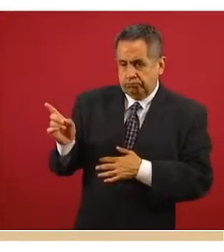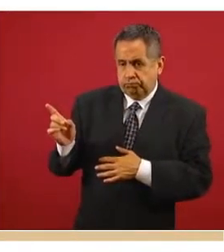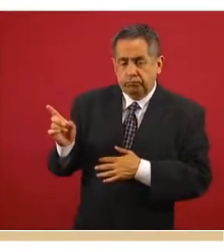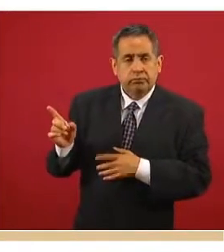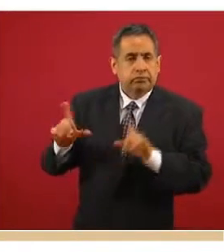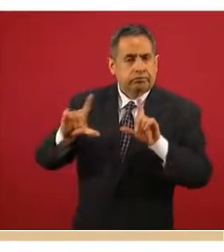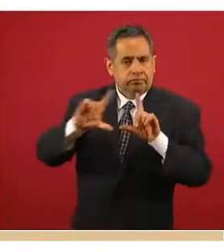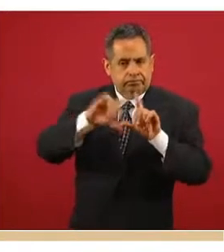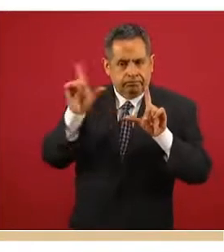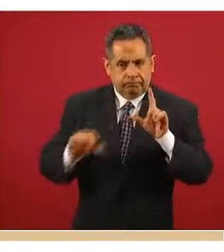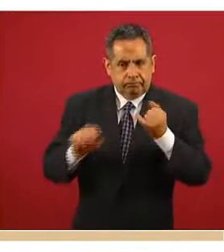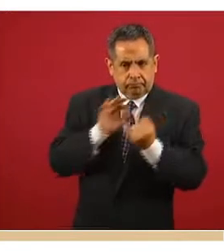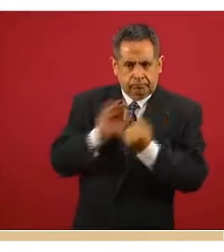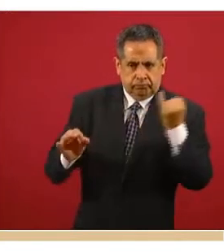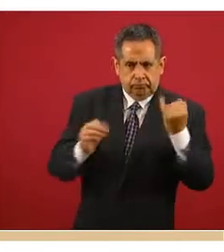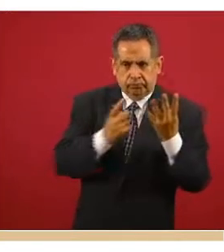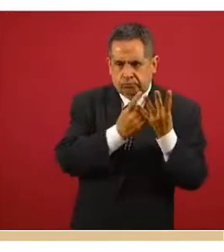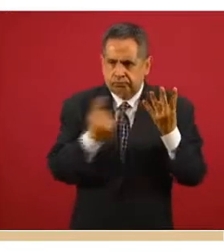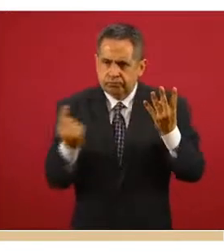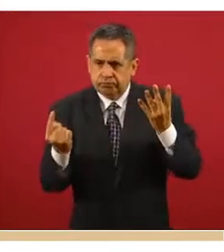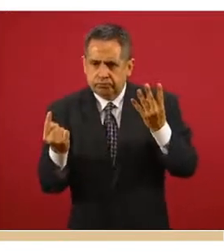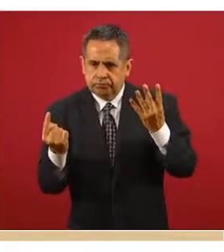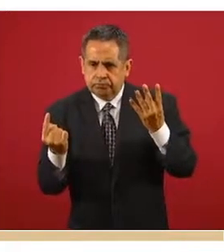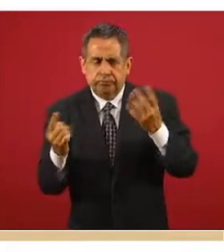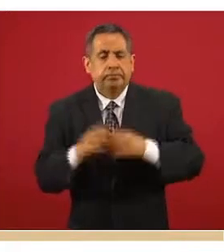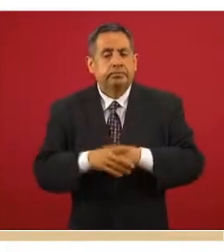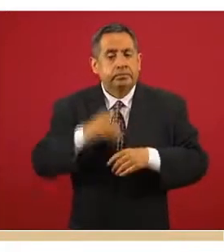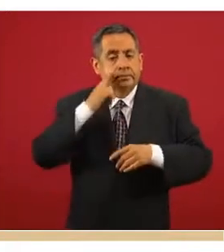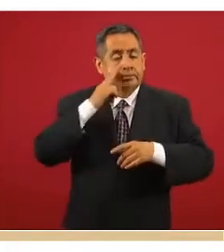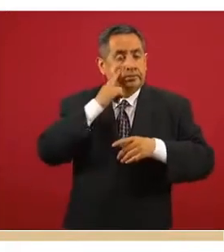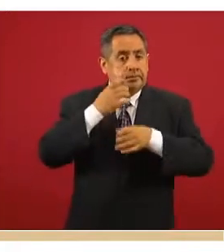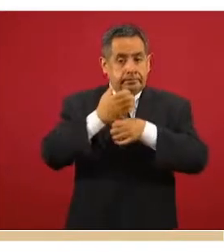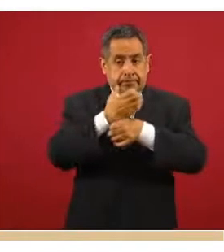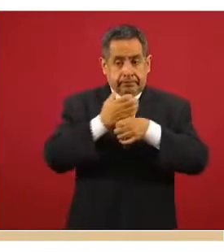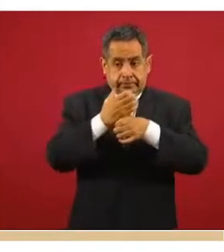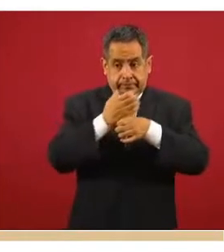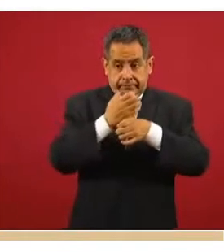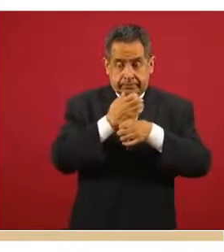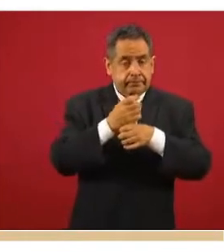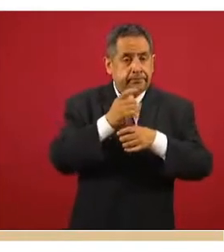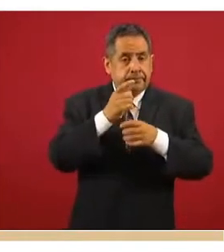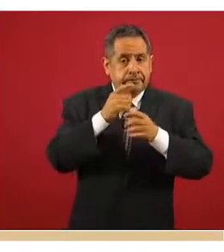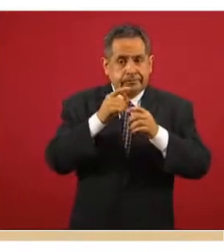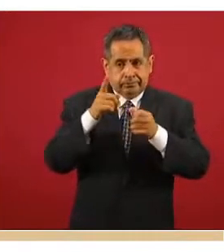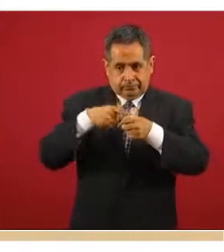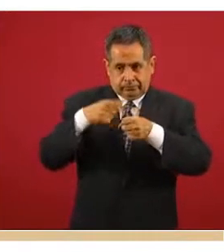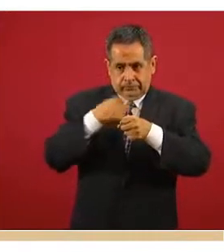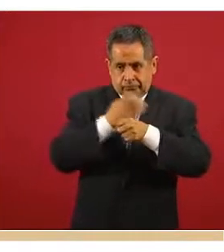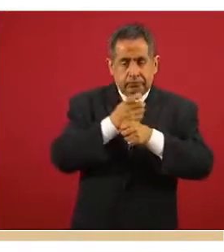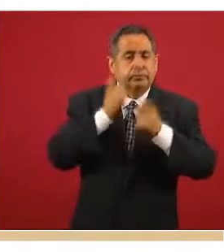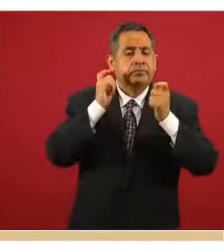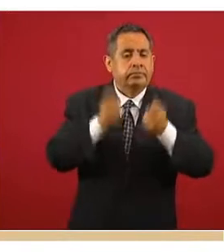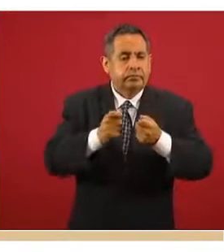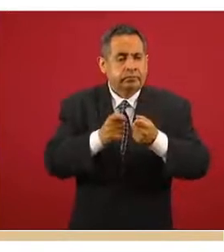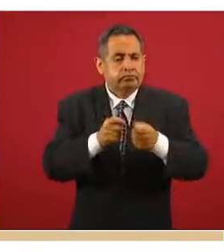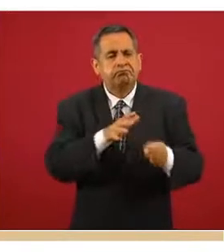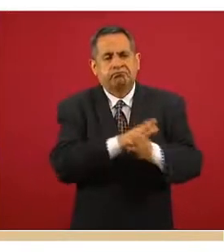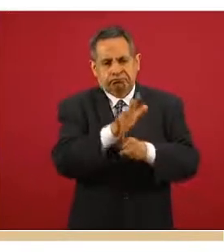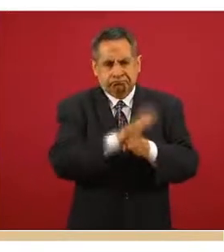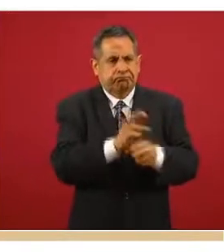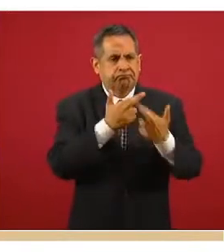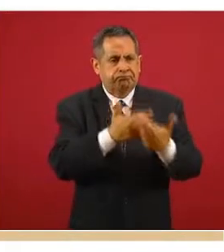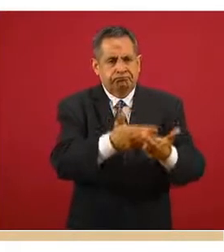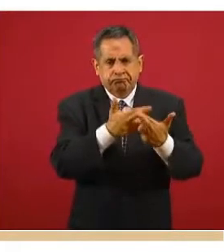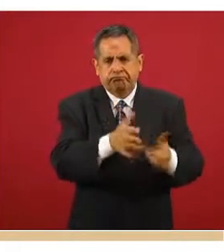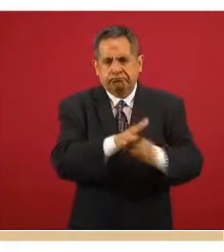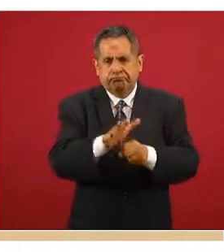nacional. La zona ocre, la zona café claro, que está arriba, es disponibilidad de camas y está representada como